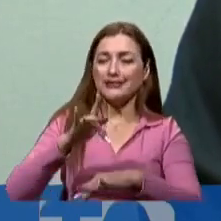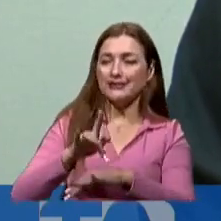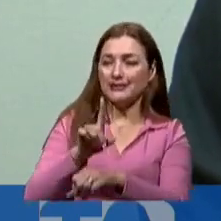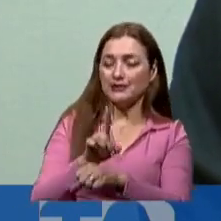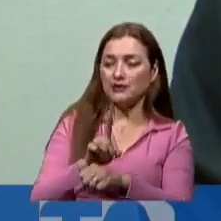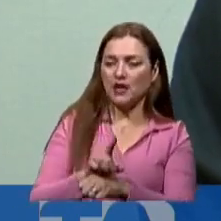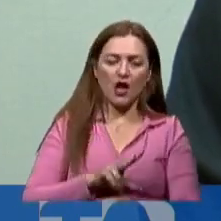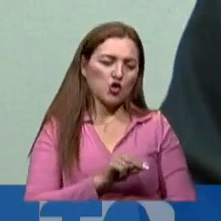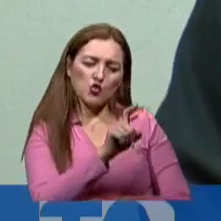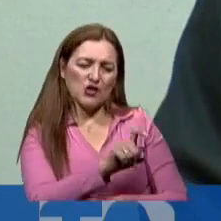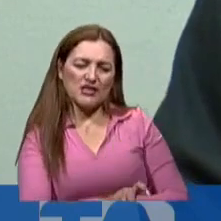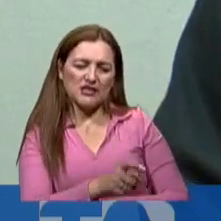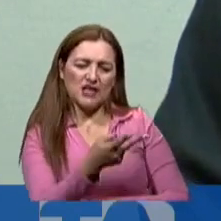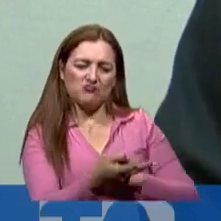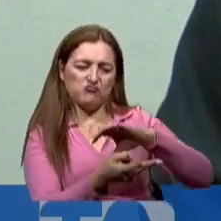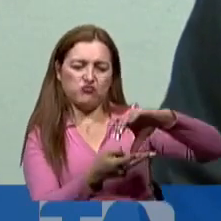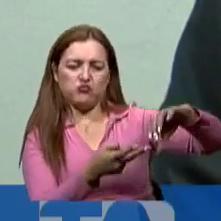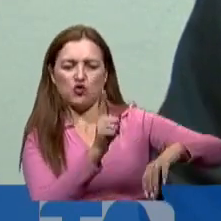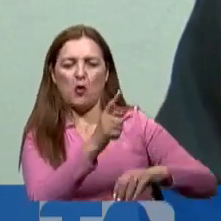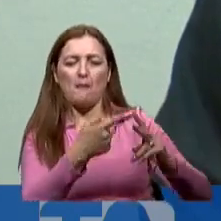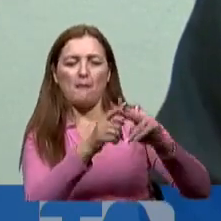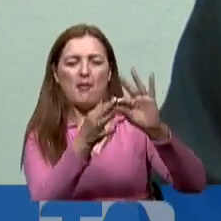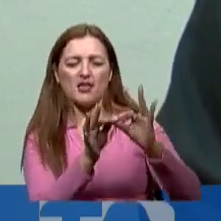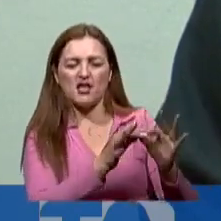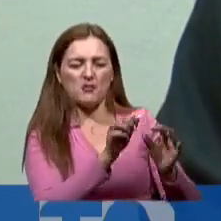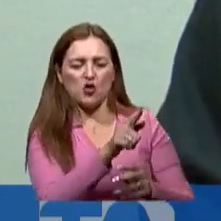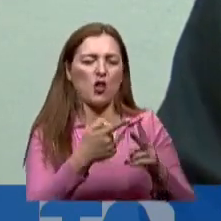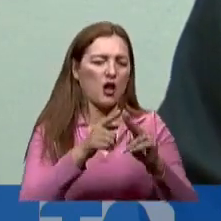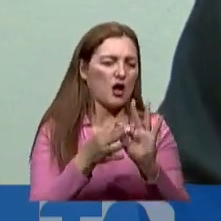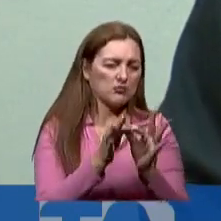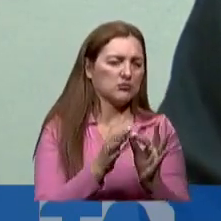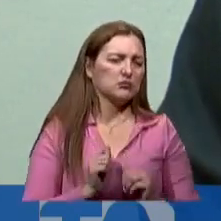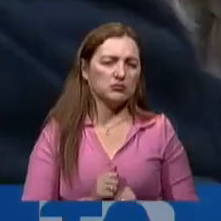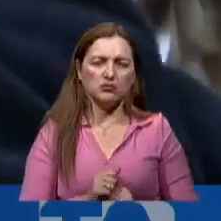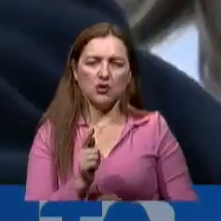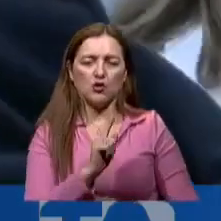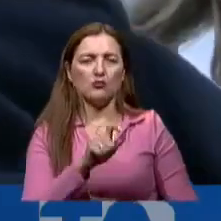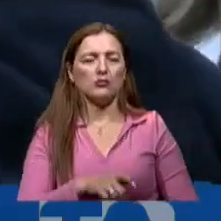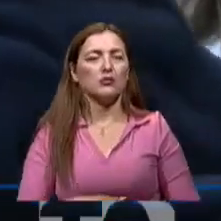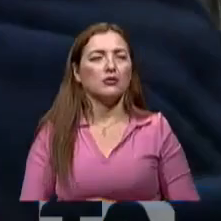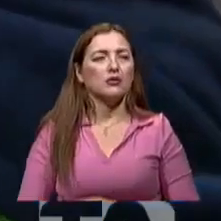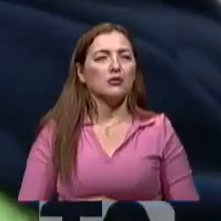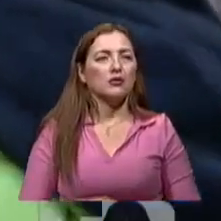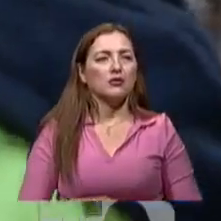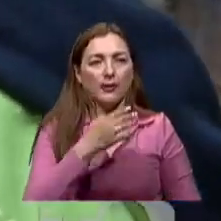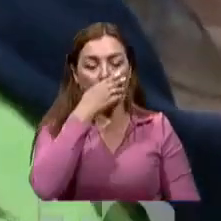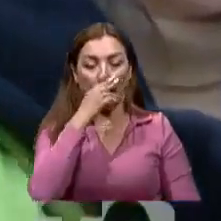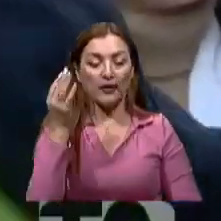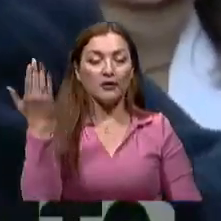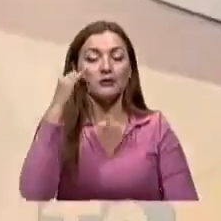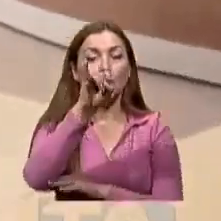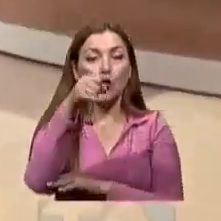nunca me la hicieron eh porque estaban en mantenimiento de máquinas que necesitaban contraste el pasado jueves el ministro de salud